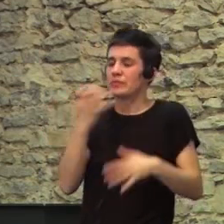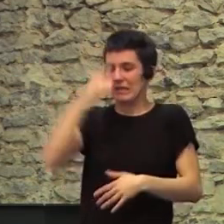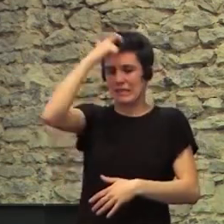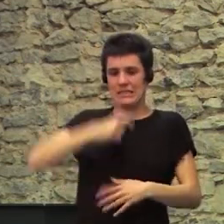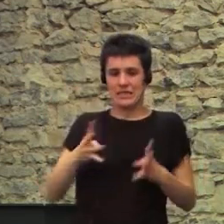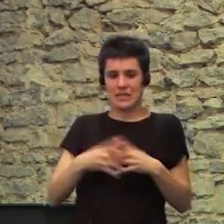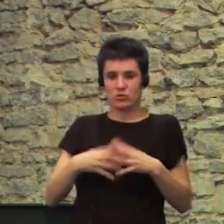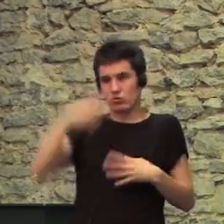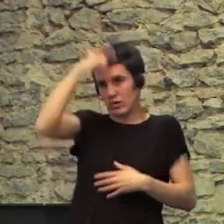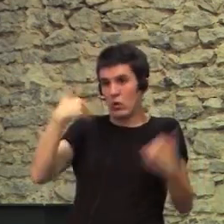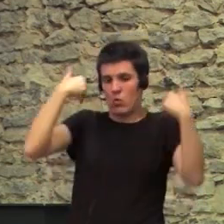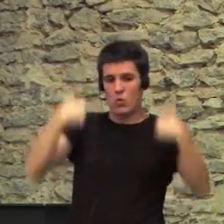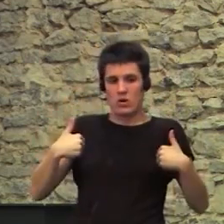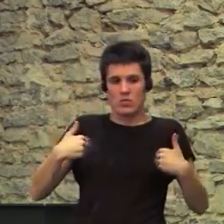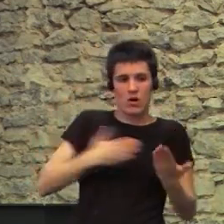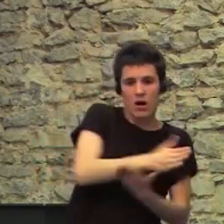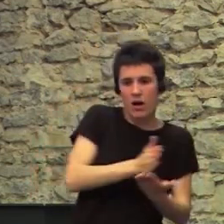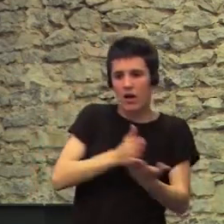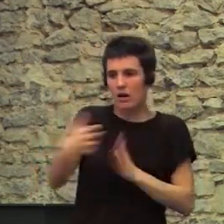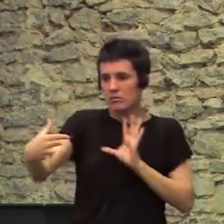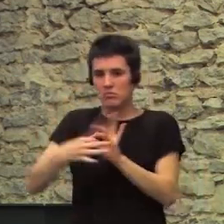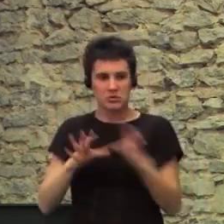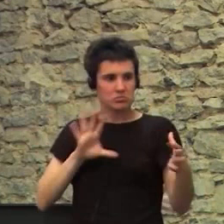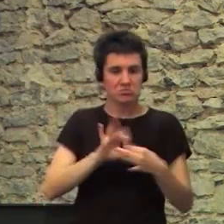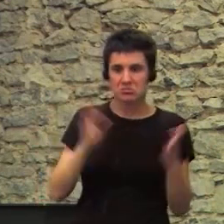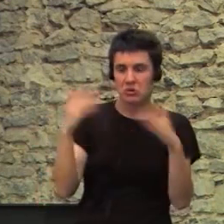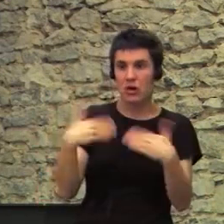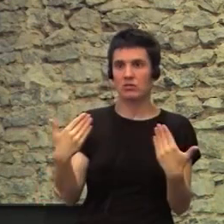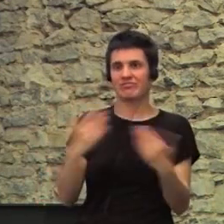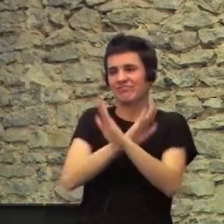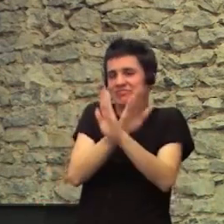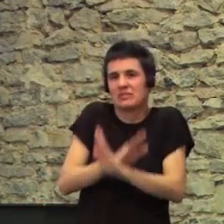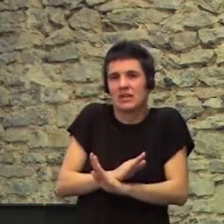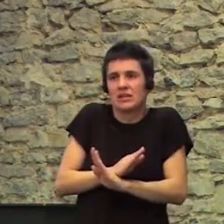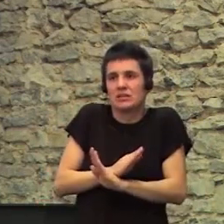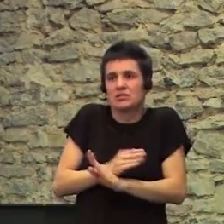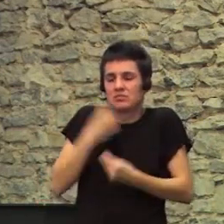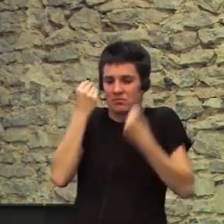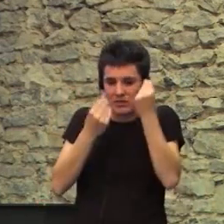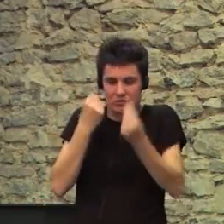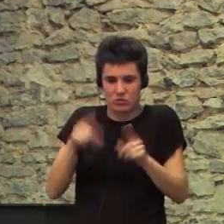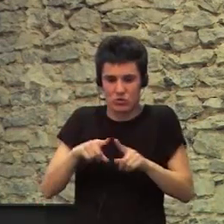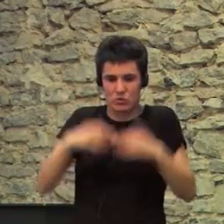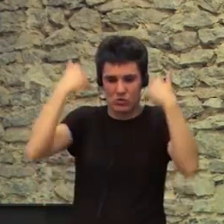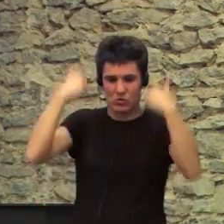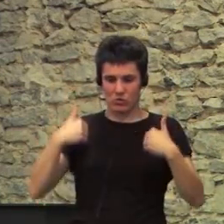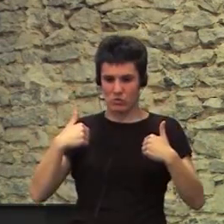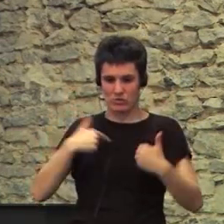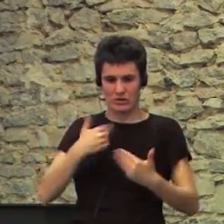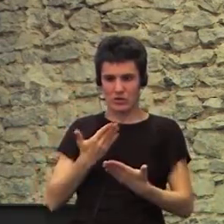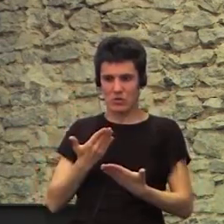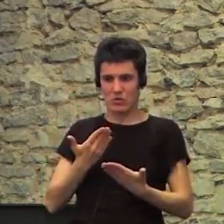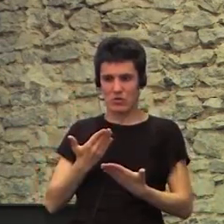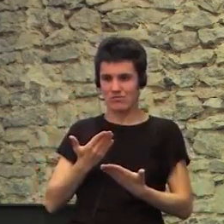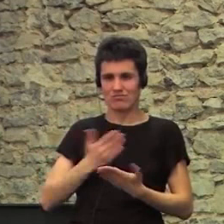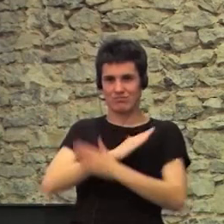lo dicotómico, pues lo que se piensa que lo más normal es que produzca todo tipo de